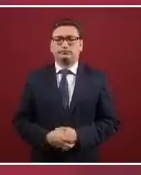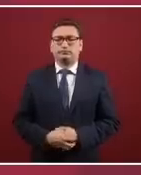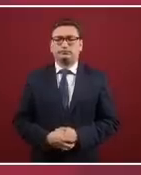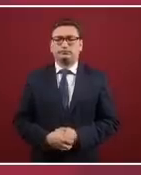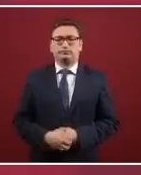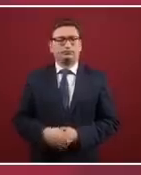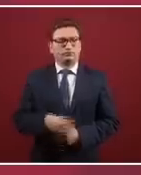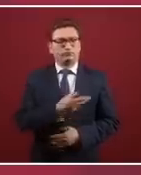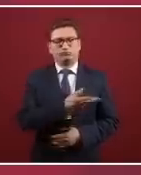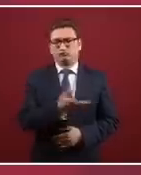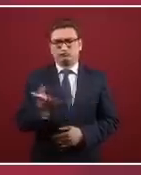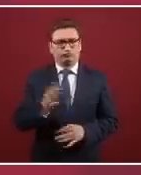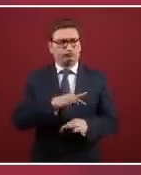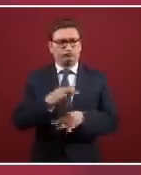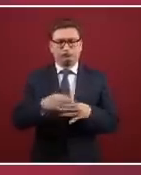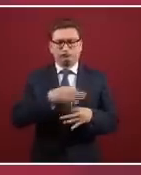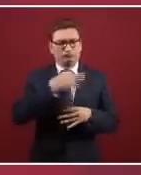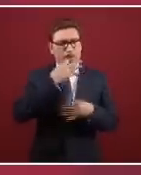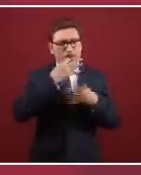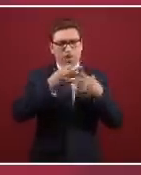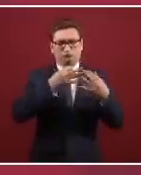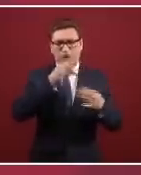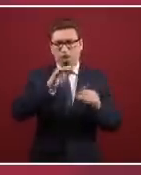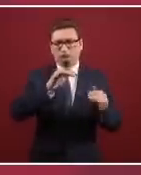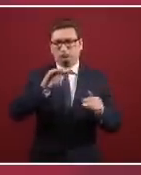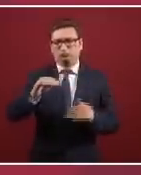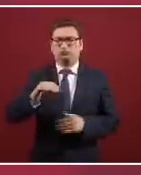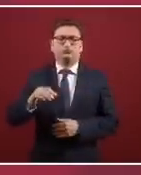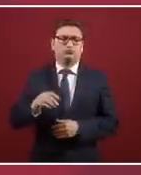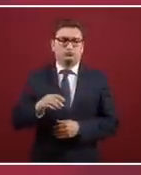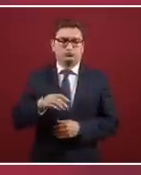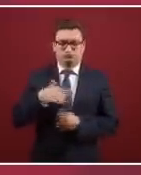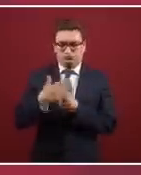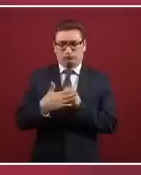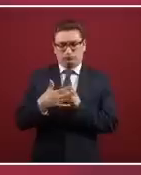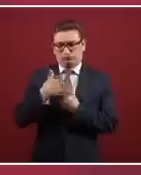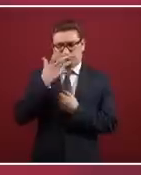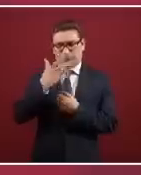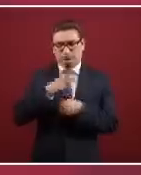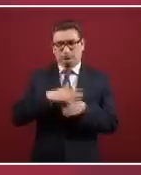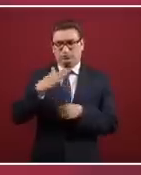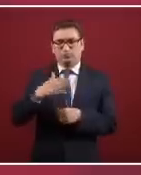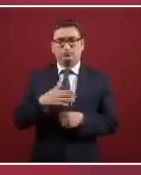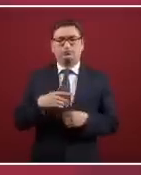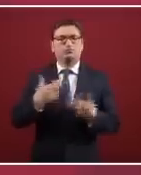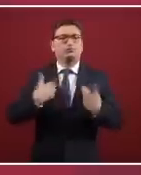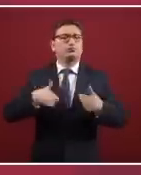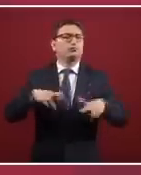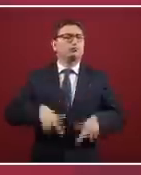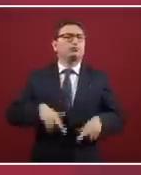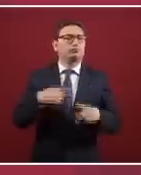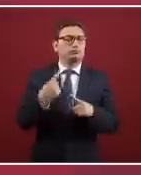les he dicho a ustedes, nada más voy a formalizarlo, que me va a representar